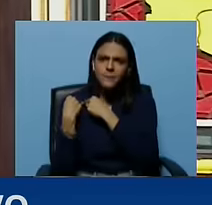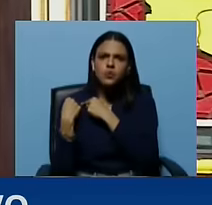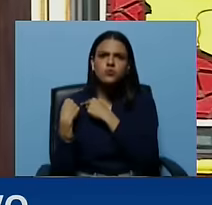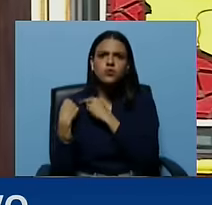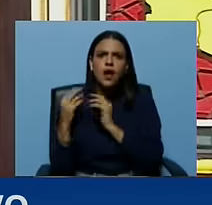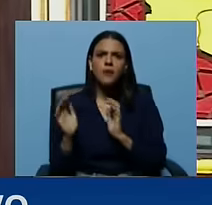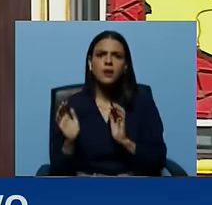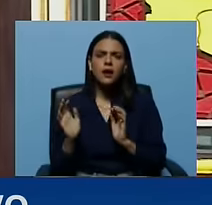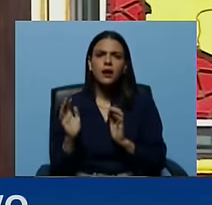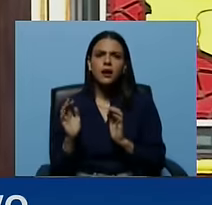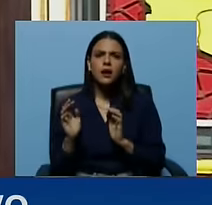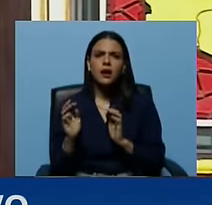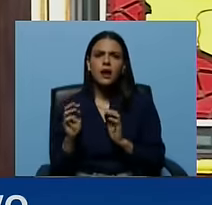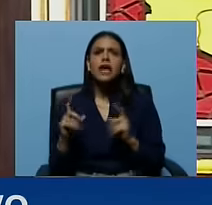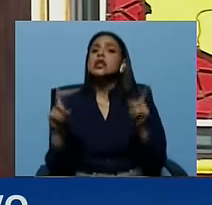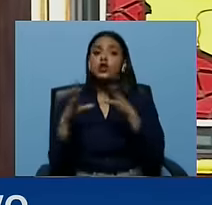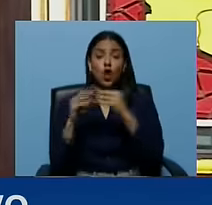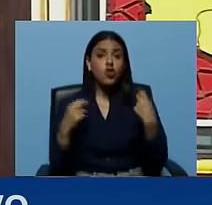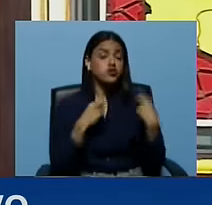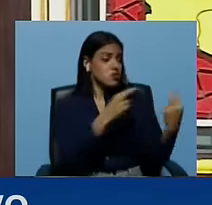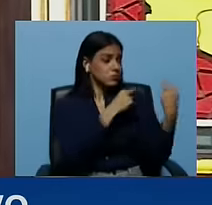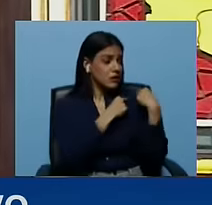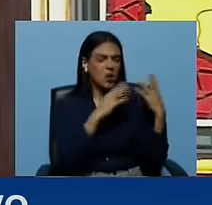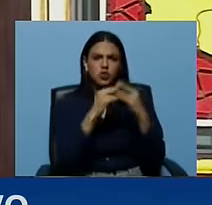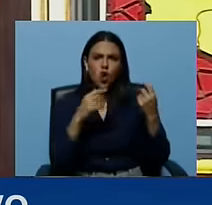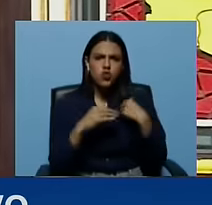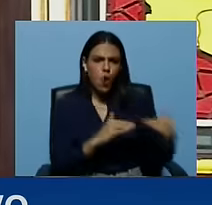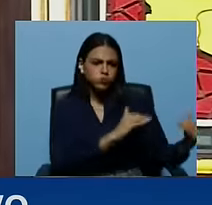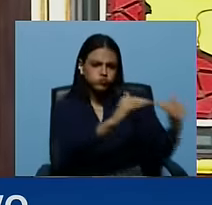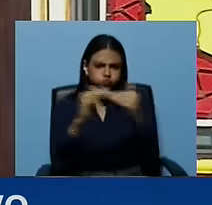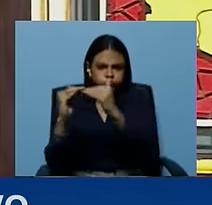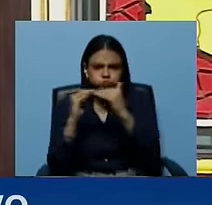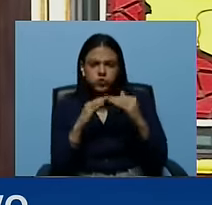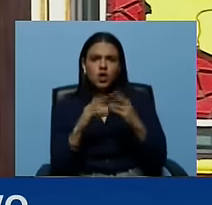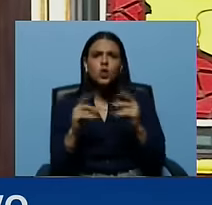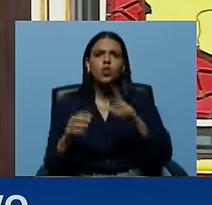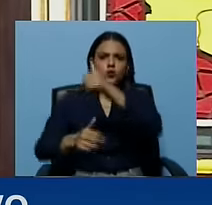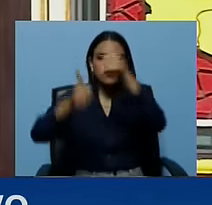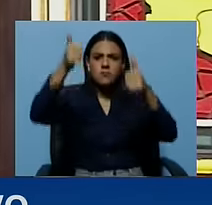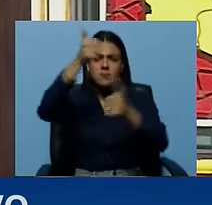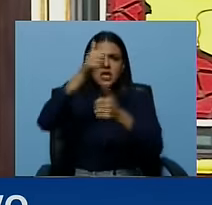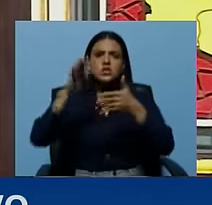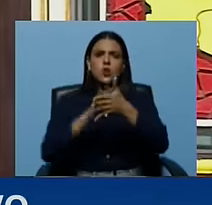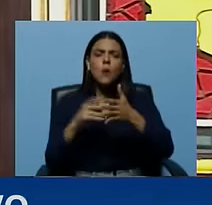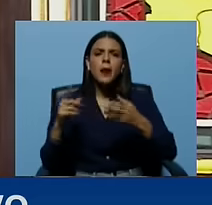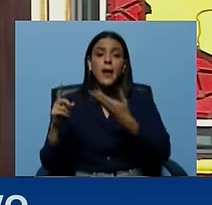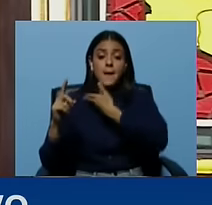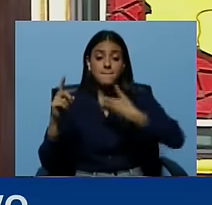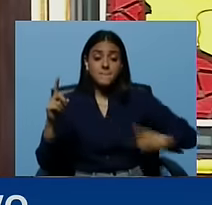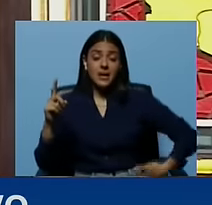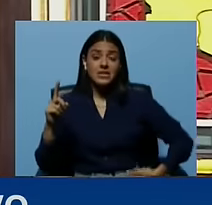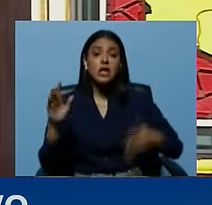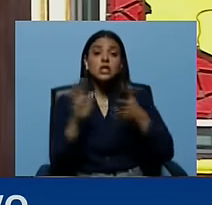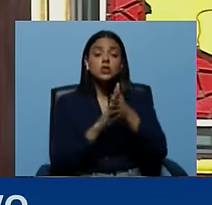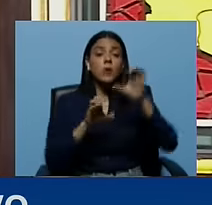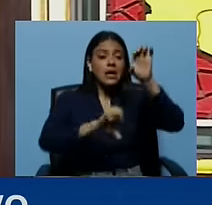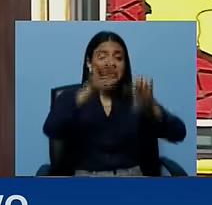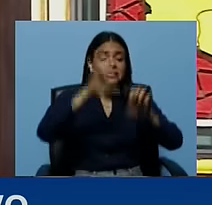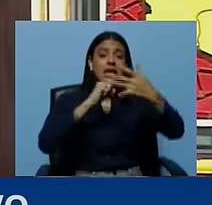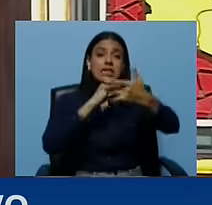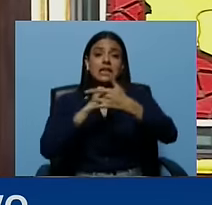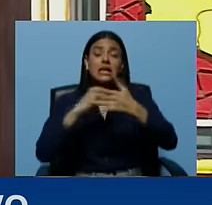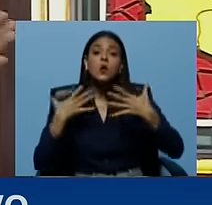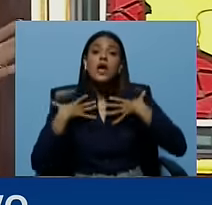de las otras responsabilidades, ratifico como vicepresidenta sectorial de Ciencia, Tecnología y